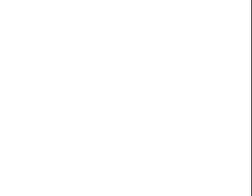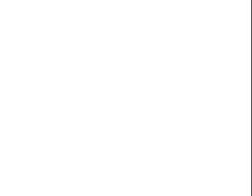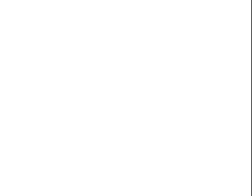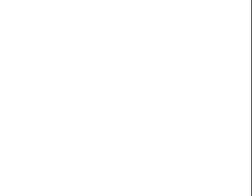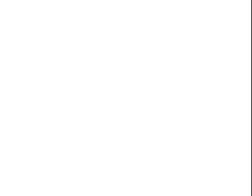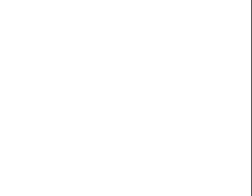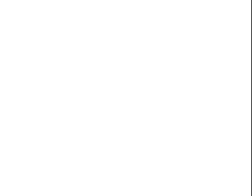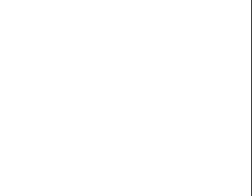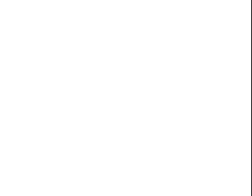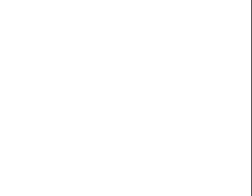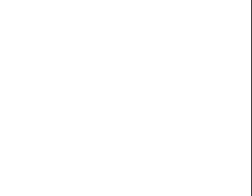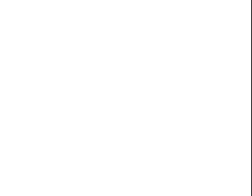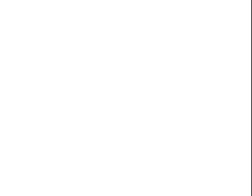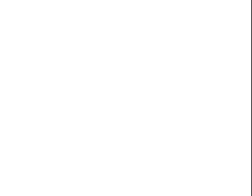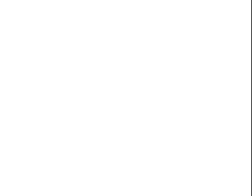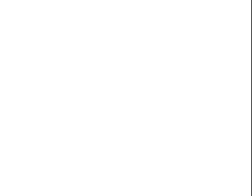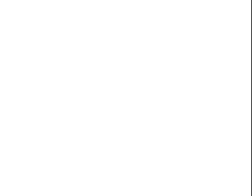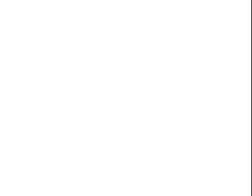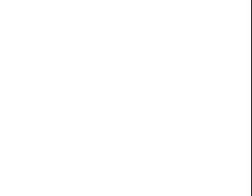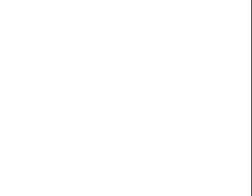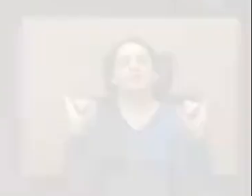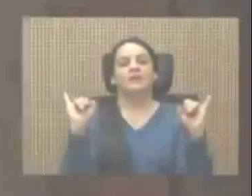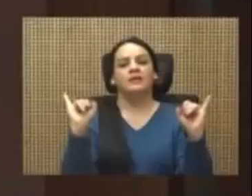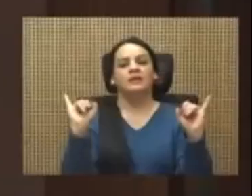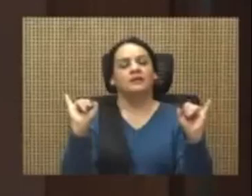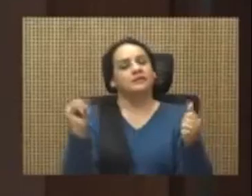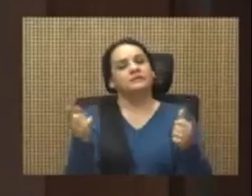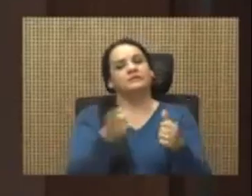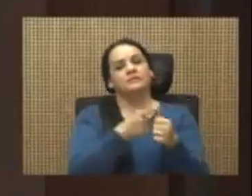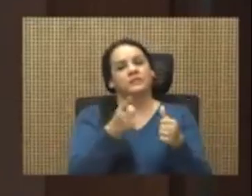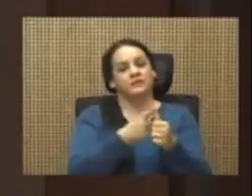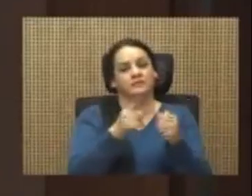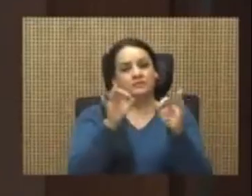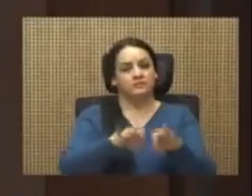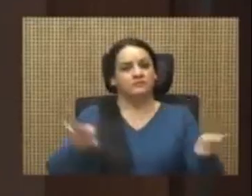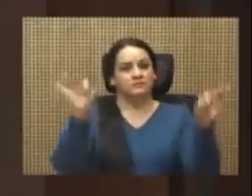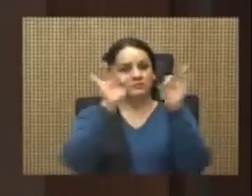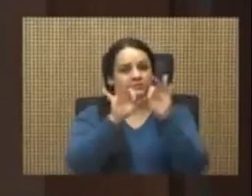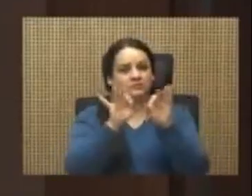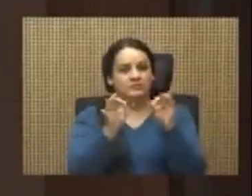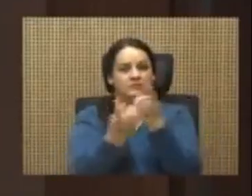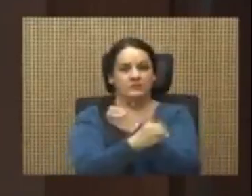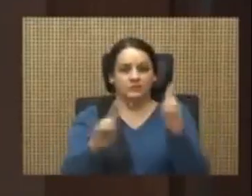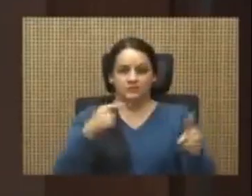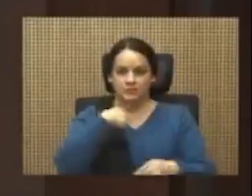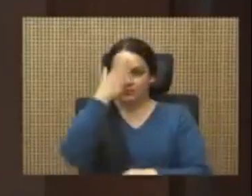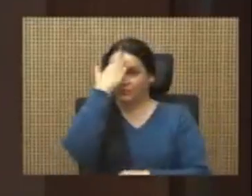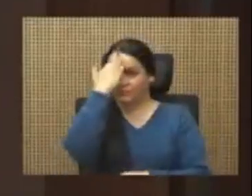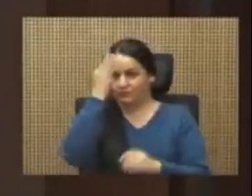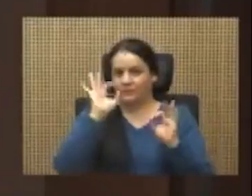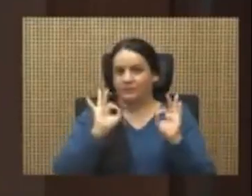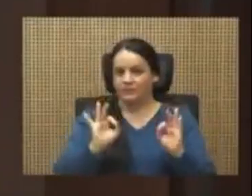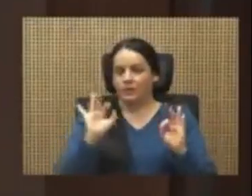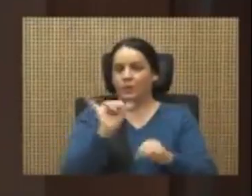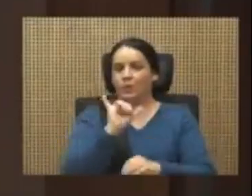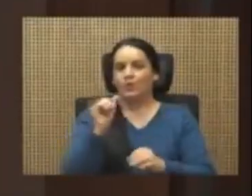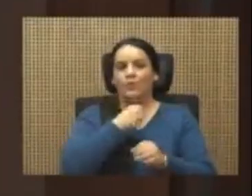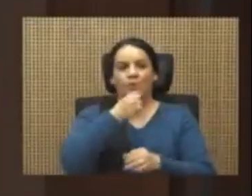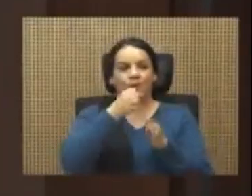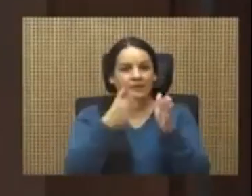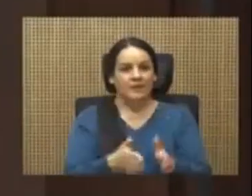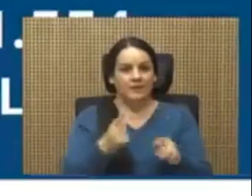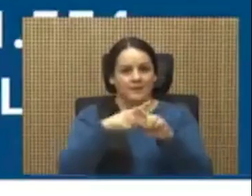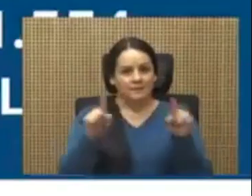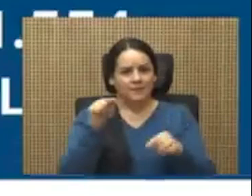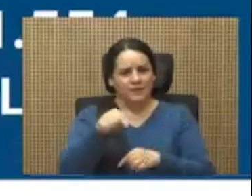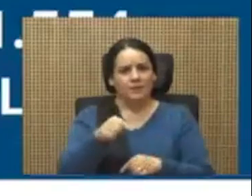La Prensa libre e independiente es un Pilar fundamental de la democracia y esto lo sé bien como periodista pero la prensa servil